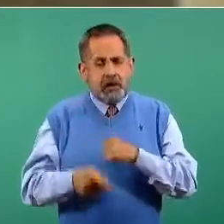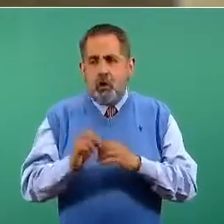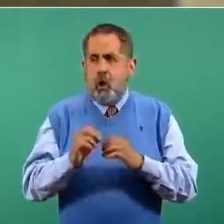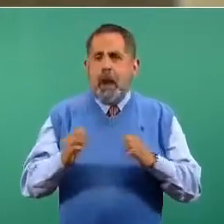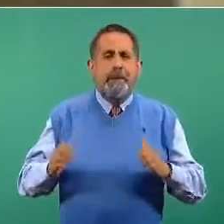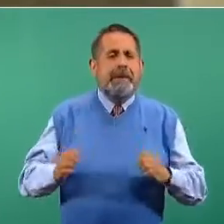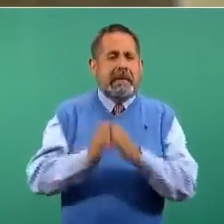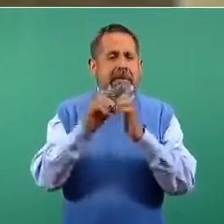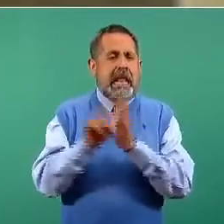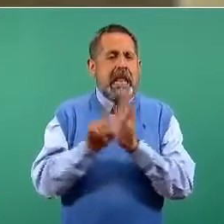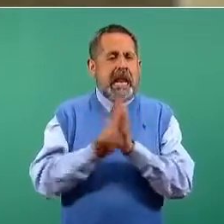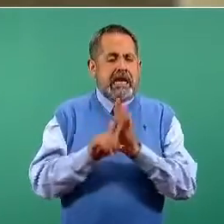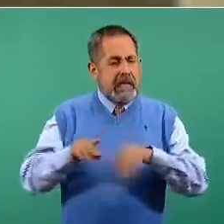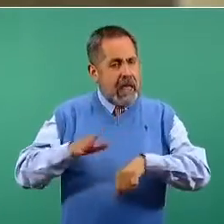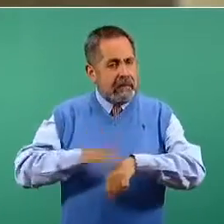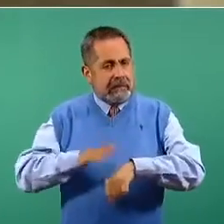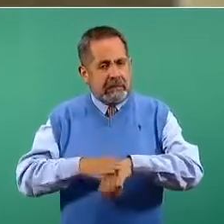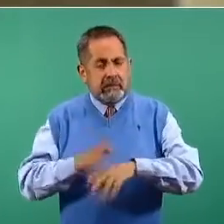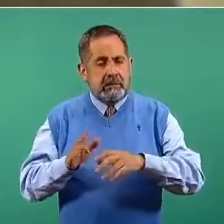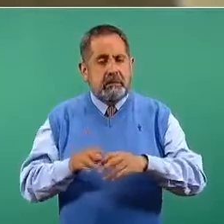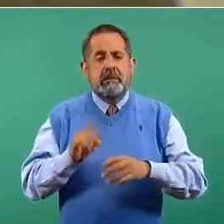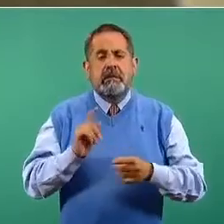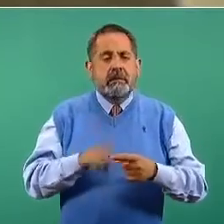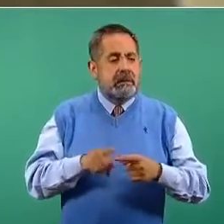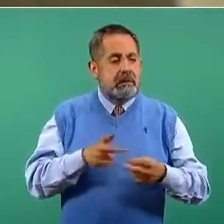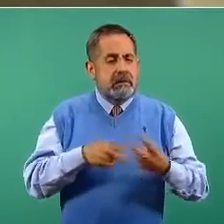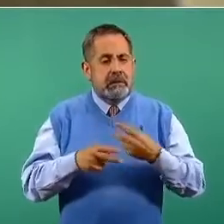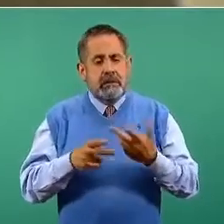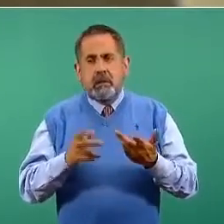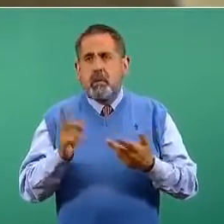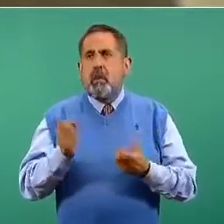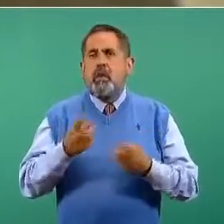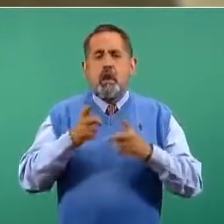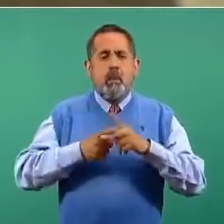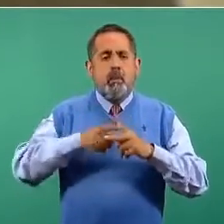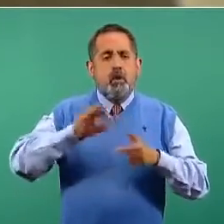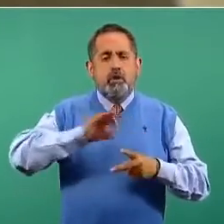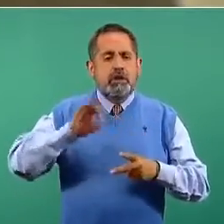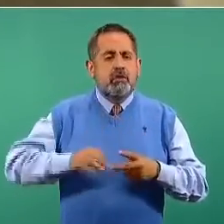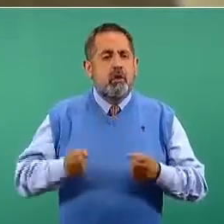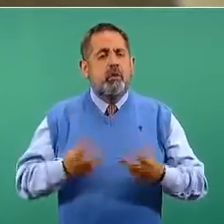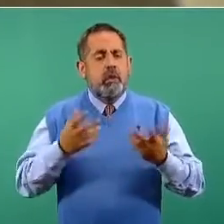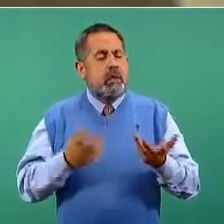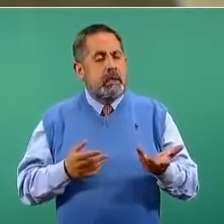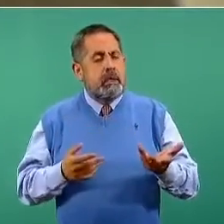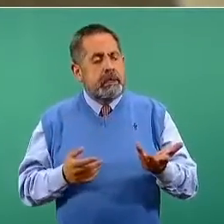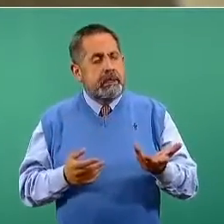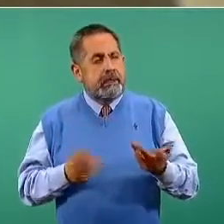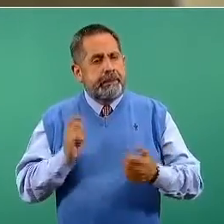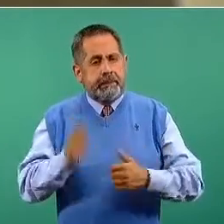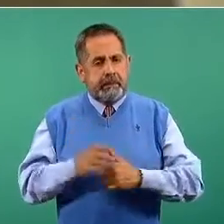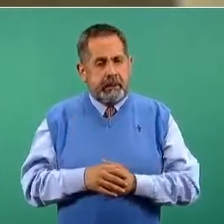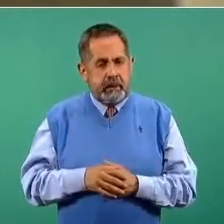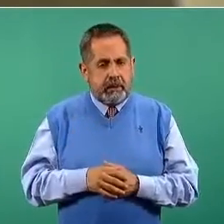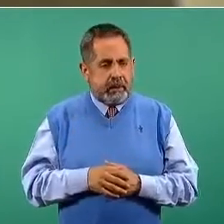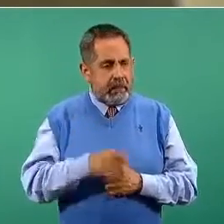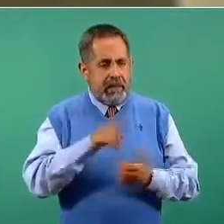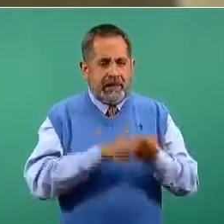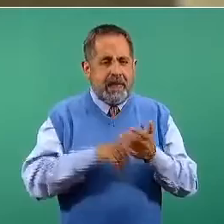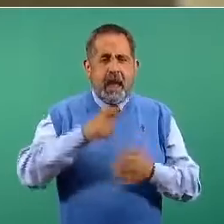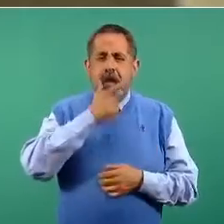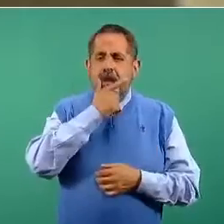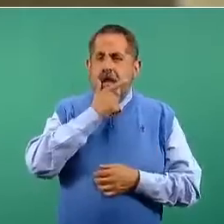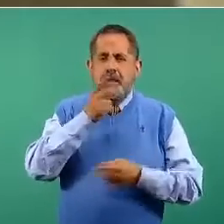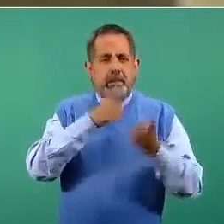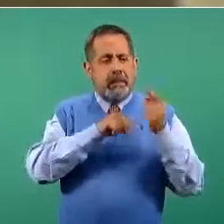alerta la presencia, en qué porcentaje la presencia de la variante de Reino Unido, por